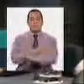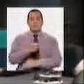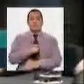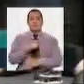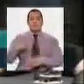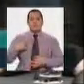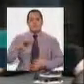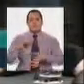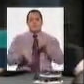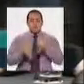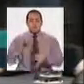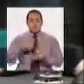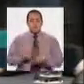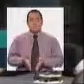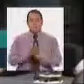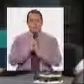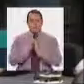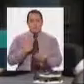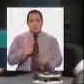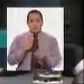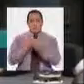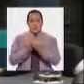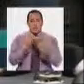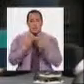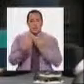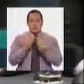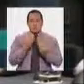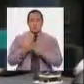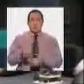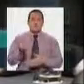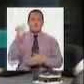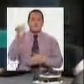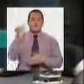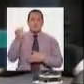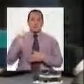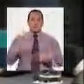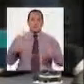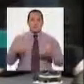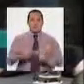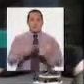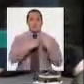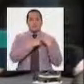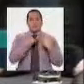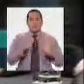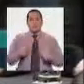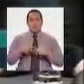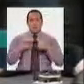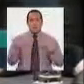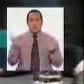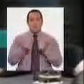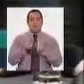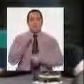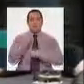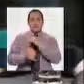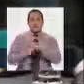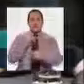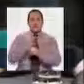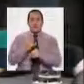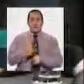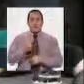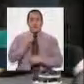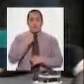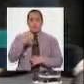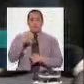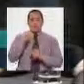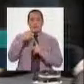de Justicia, quien estuvo acompañado del entonces agente del caso ante la Corte Interamericana, el doctor Pedro